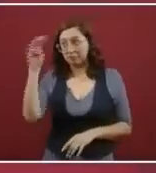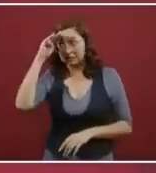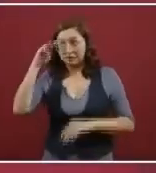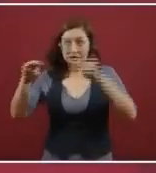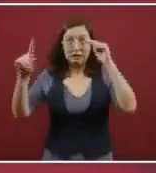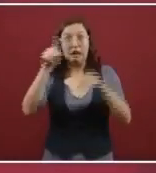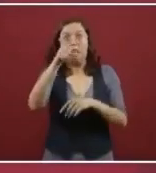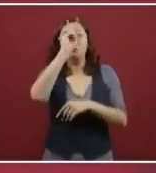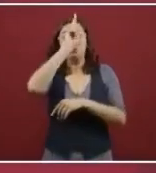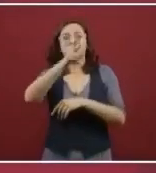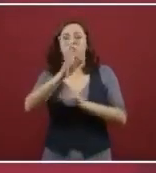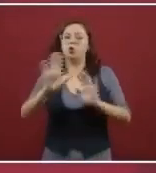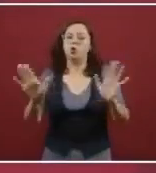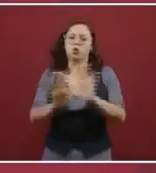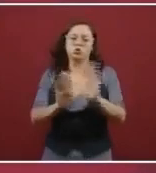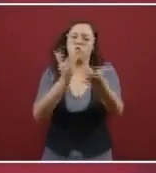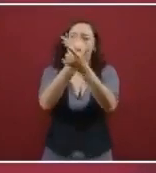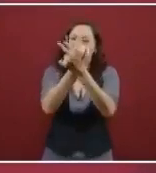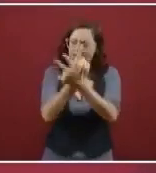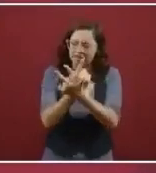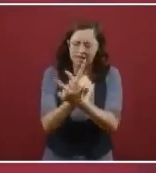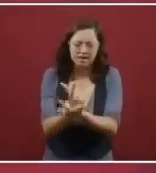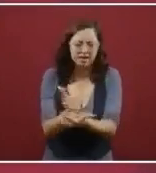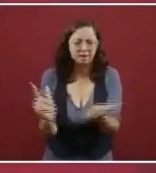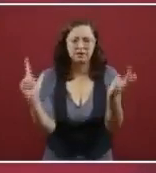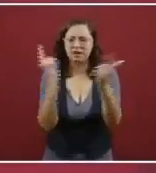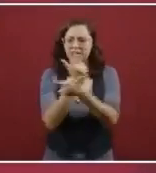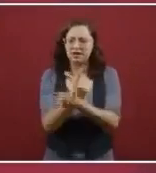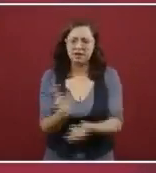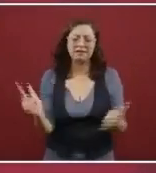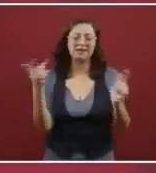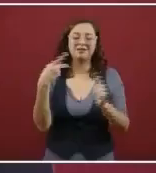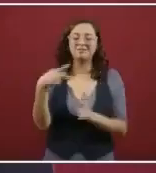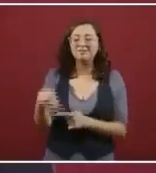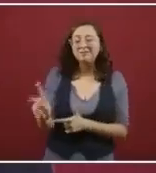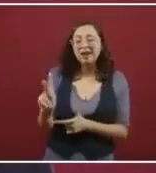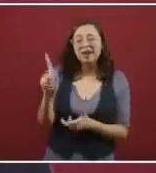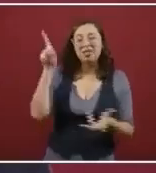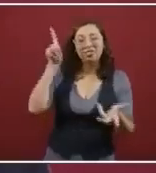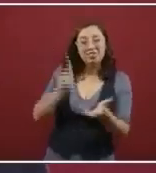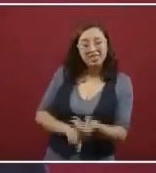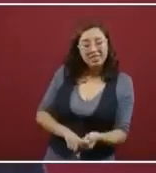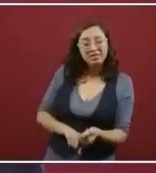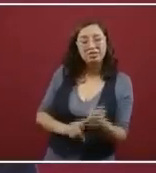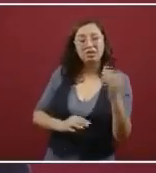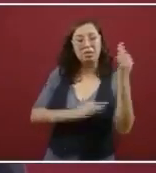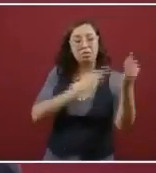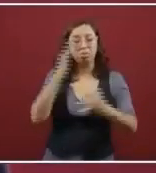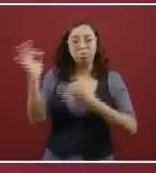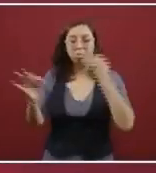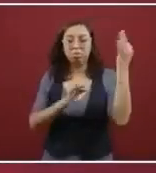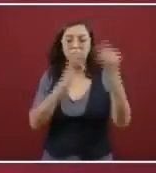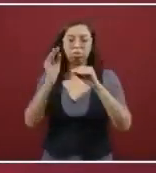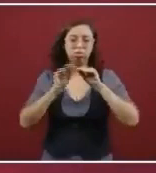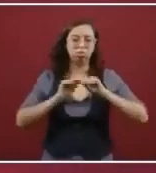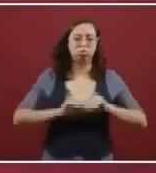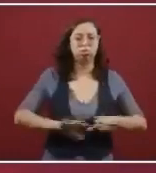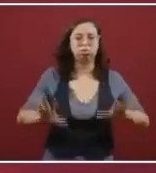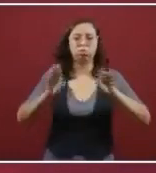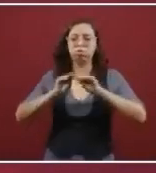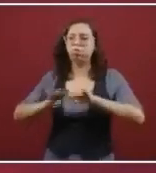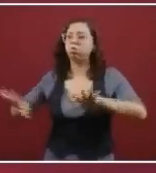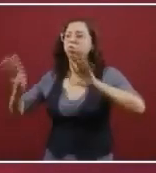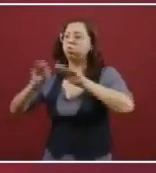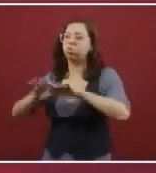cuando pues no sean campañas, ¿sí?, porque estás, y mucho menos